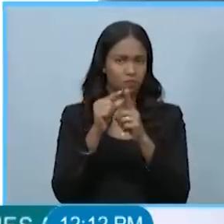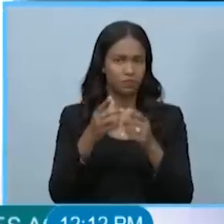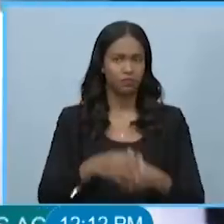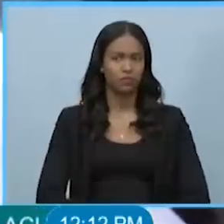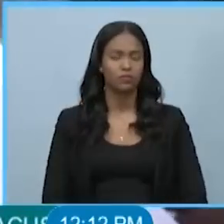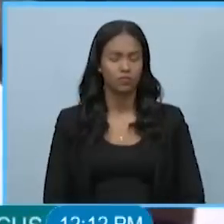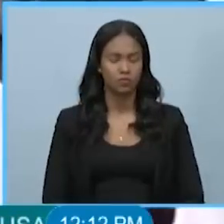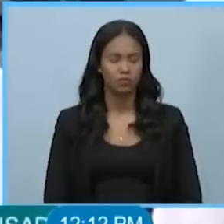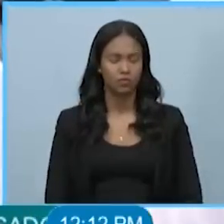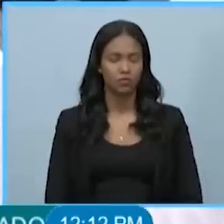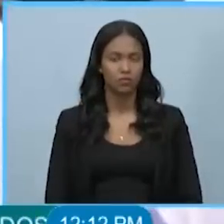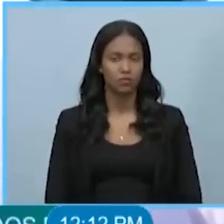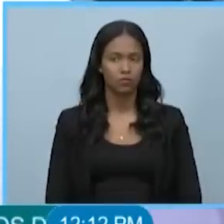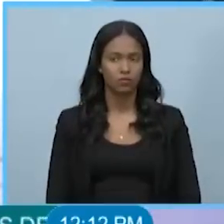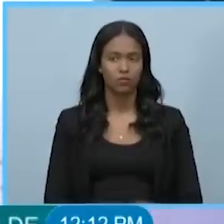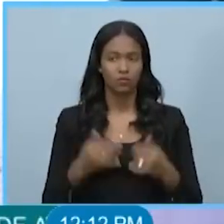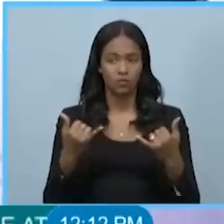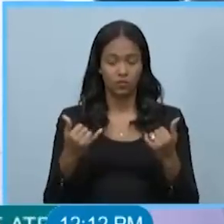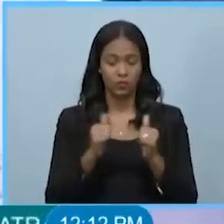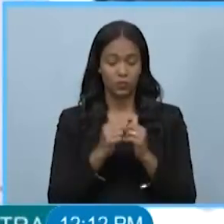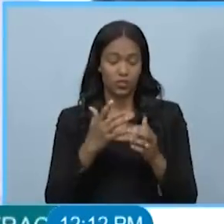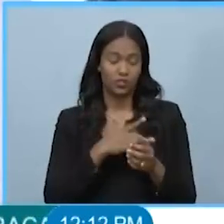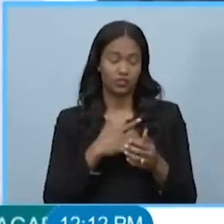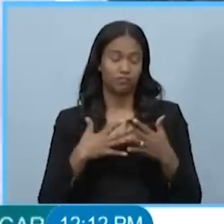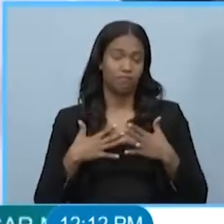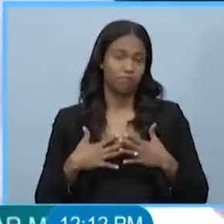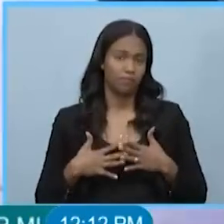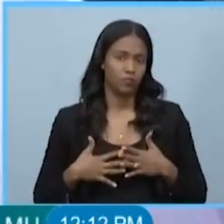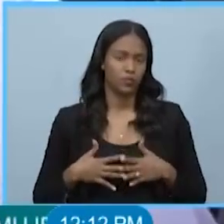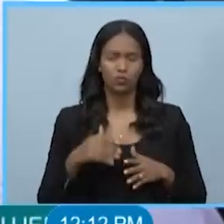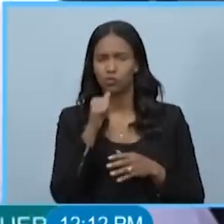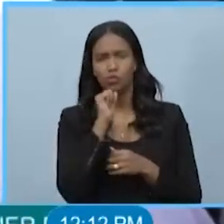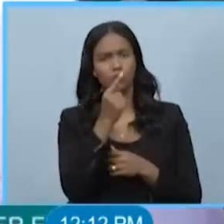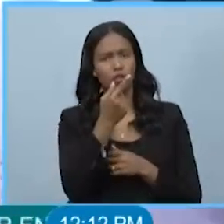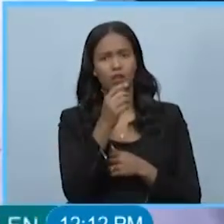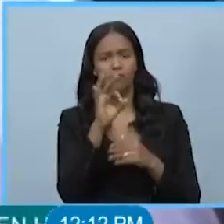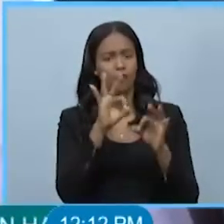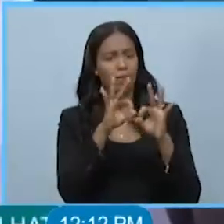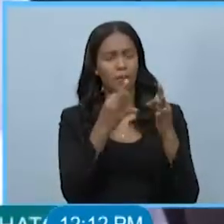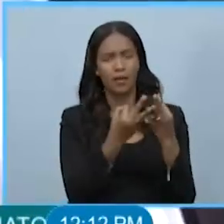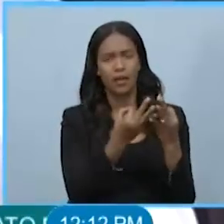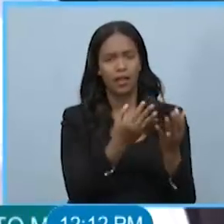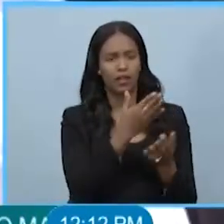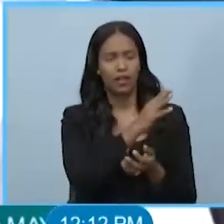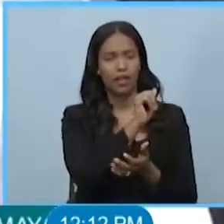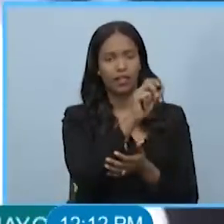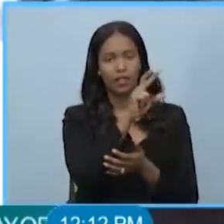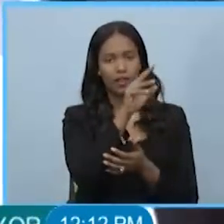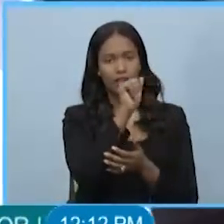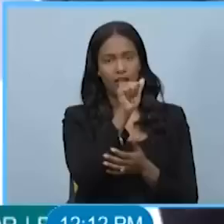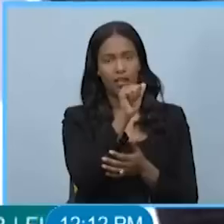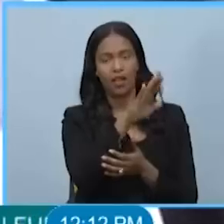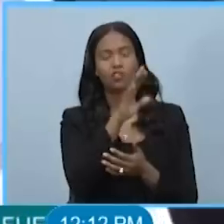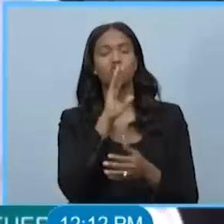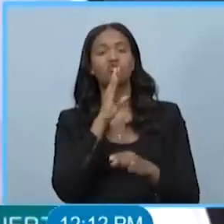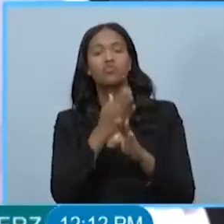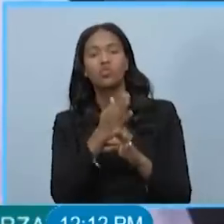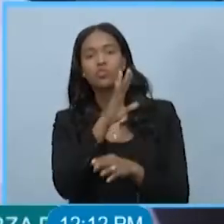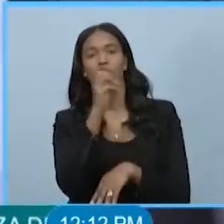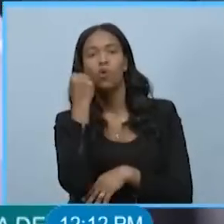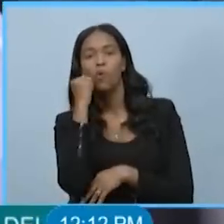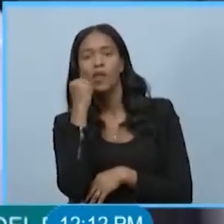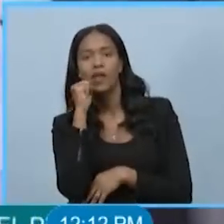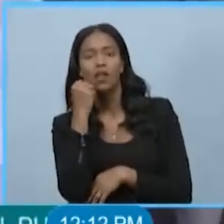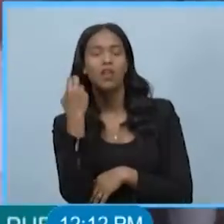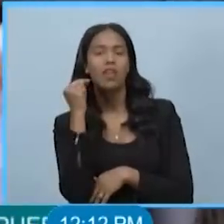Primero, un ambiente de mucho dolor y tristeza aquí, no solamente los familiares, doña Andrea, los hijos, los sobrinos, los nietos,